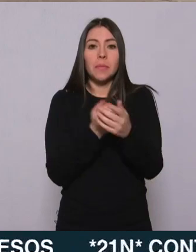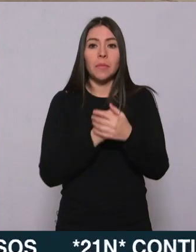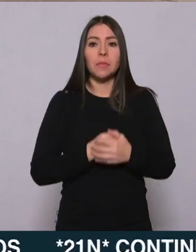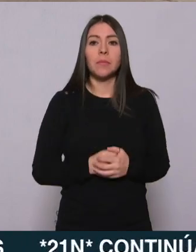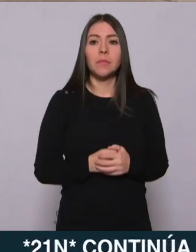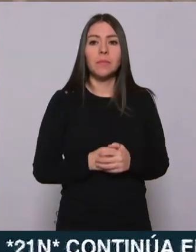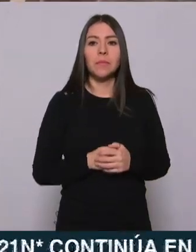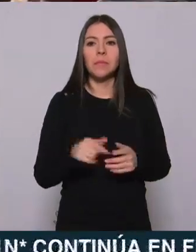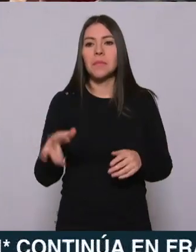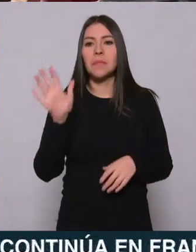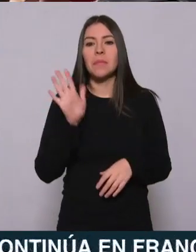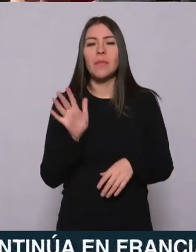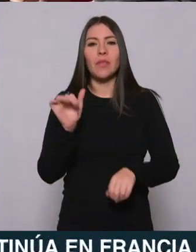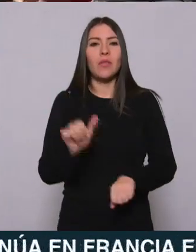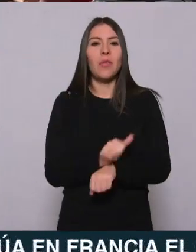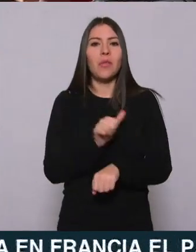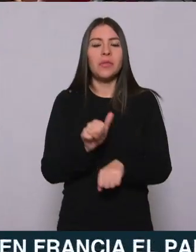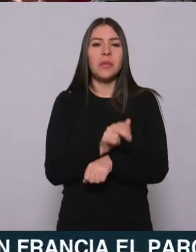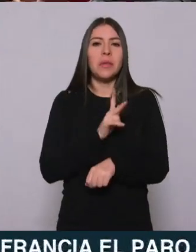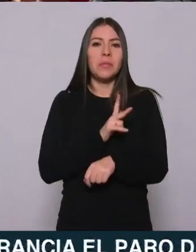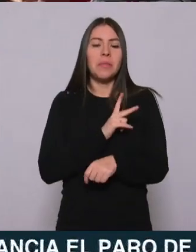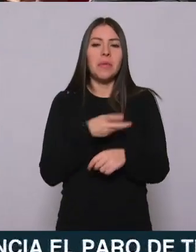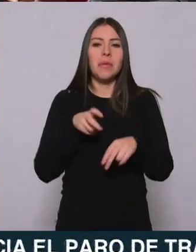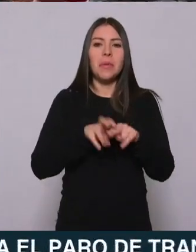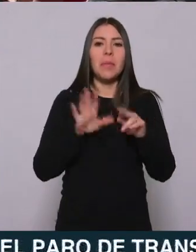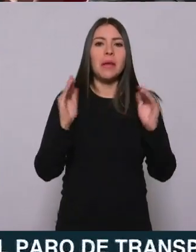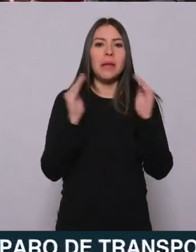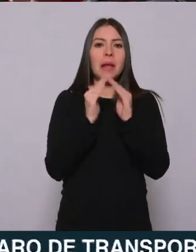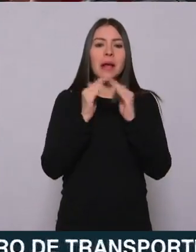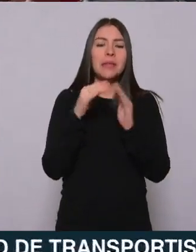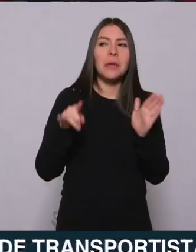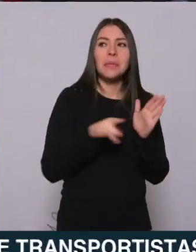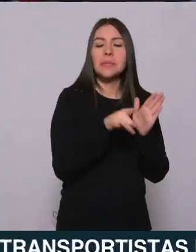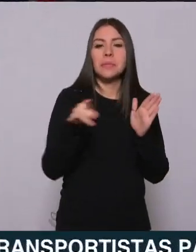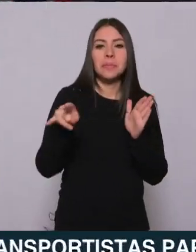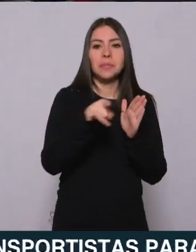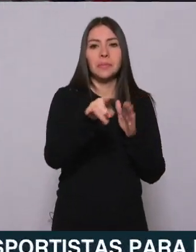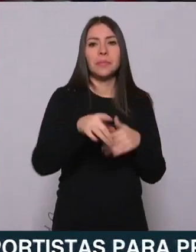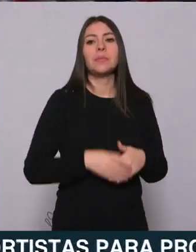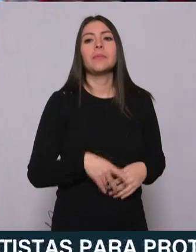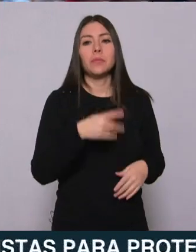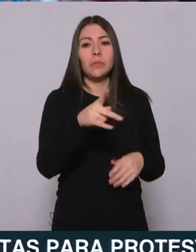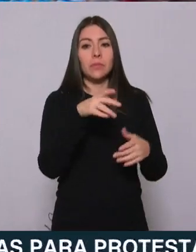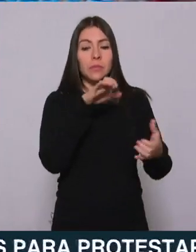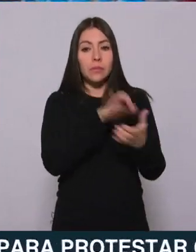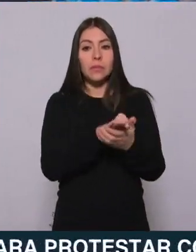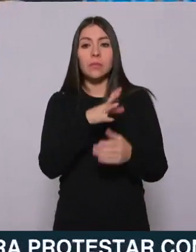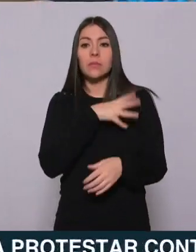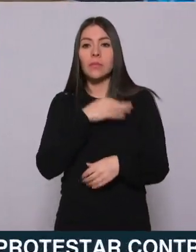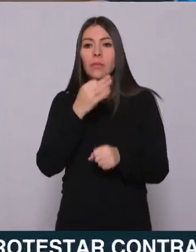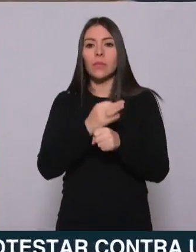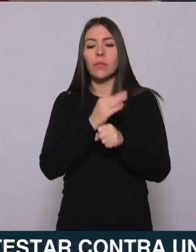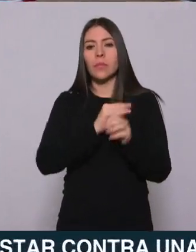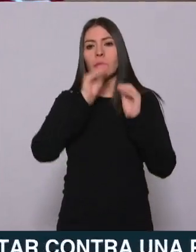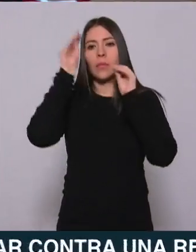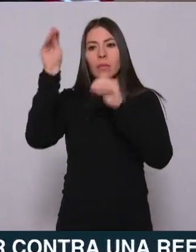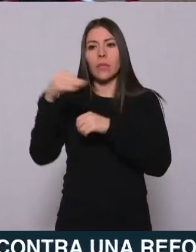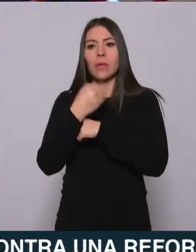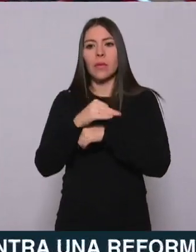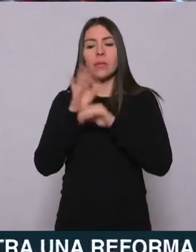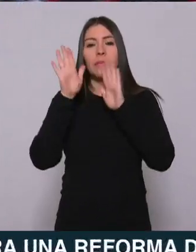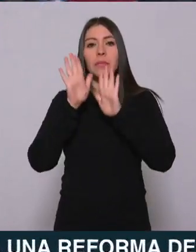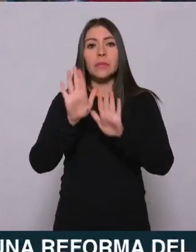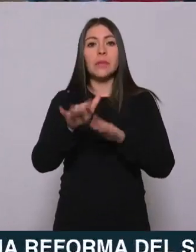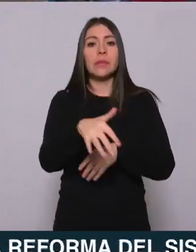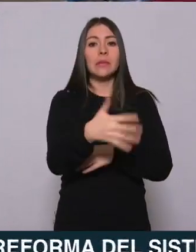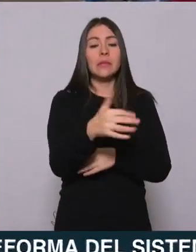casa móvil. Por su parte, su esposa, al igual que sus hijos, se encuentran en el albergue. Dicen, pasarán de 15 a 30 días ahí,